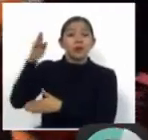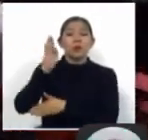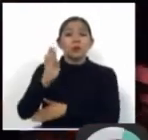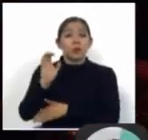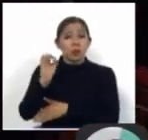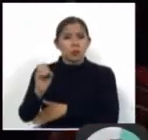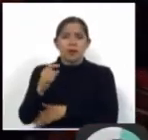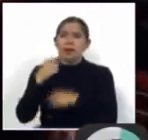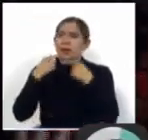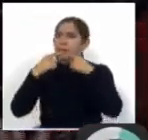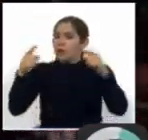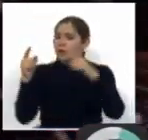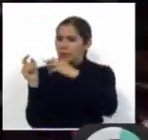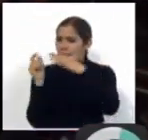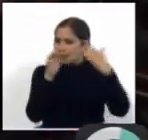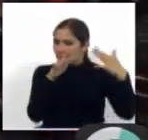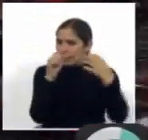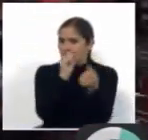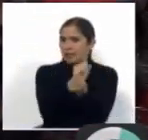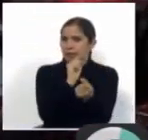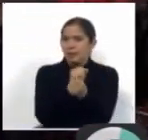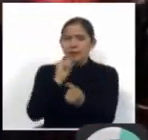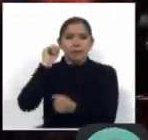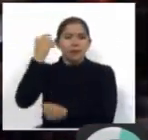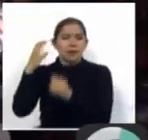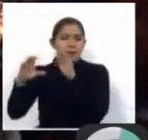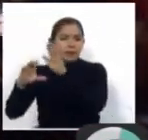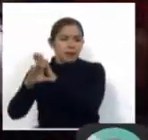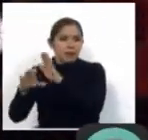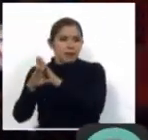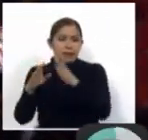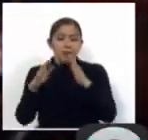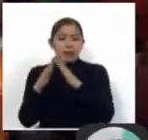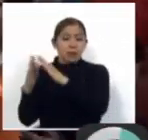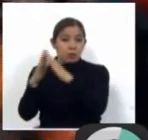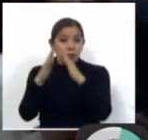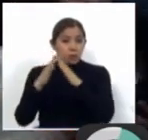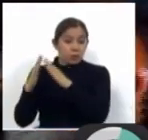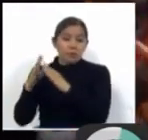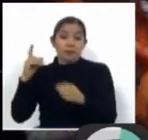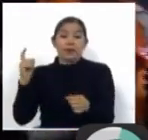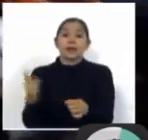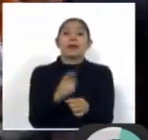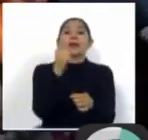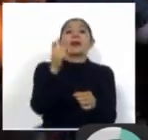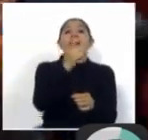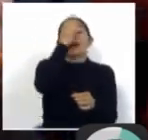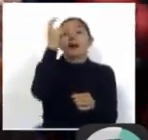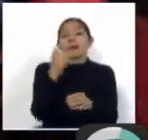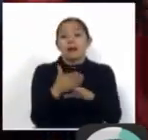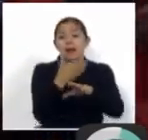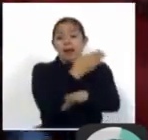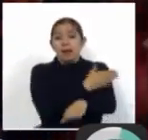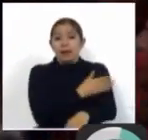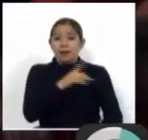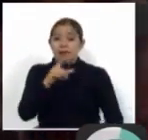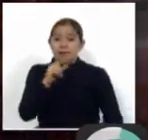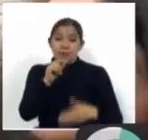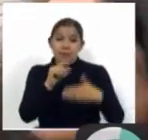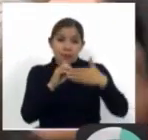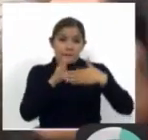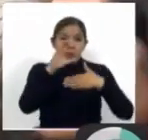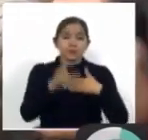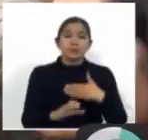guerra civil para que el candidato de Comunidad Ciudadana, Carlos Mesa, gane las elecciones desarrolladas el pasado 20 de